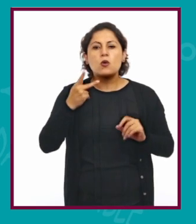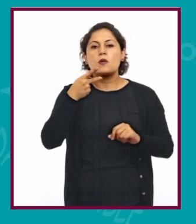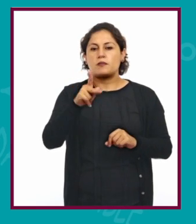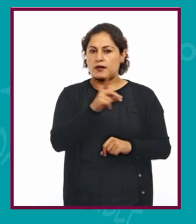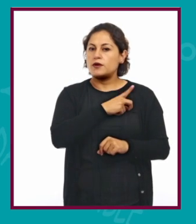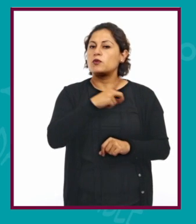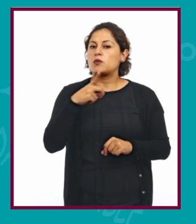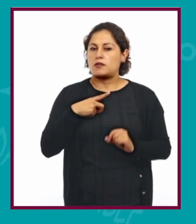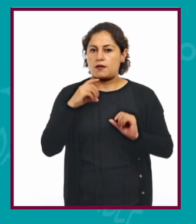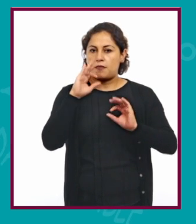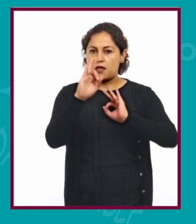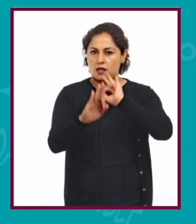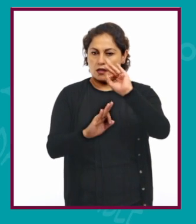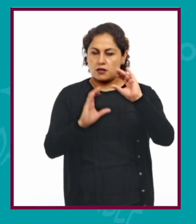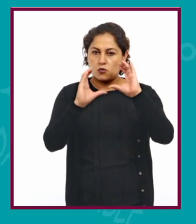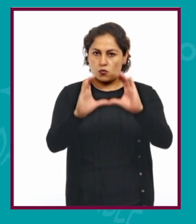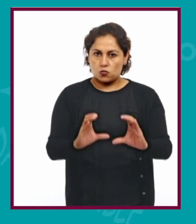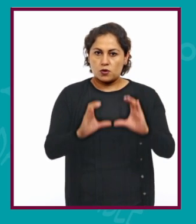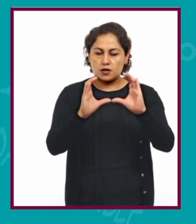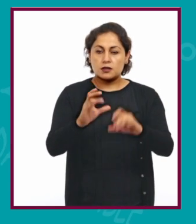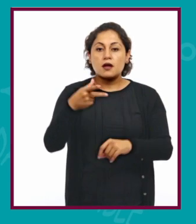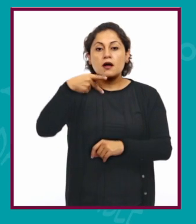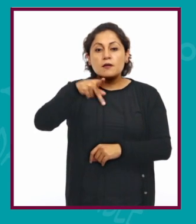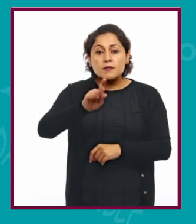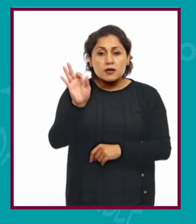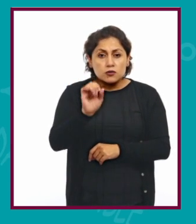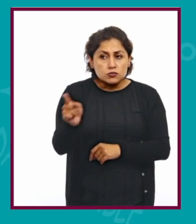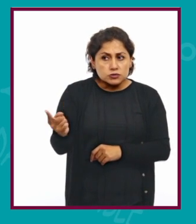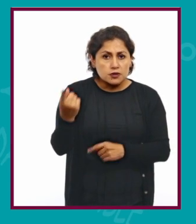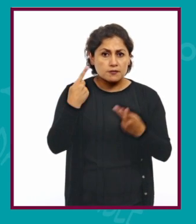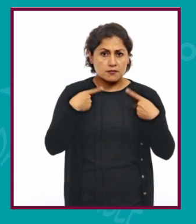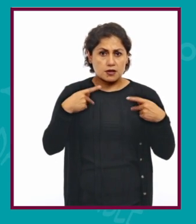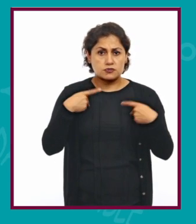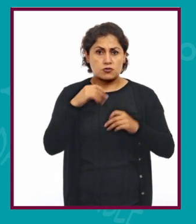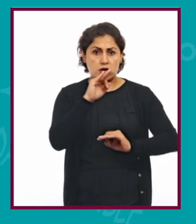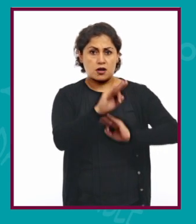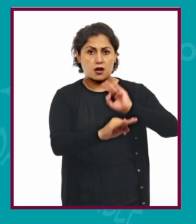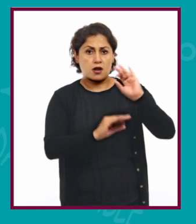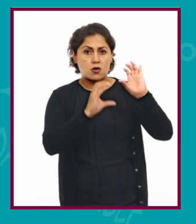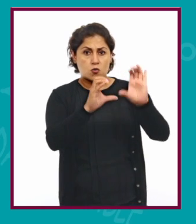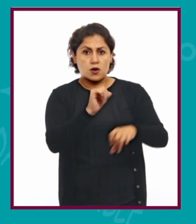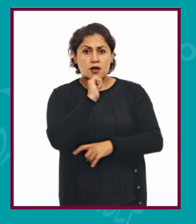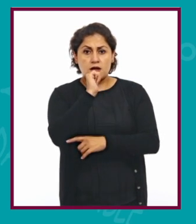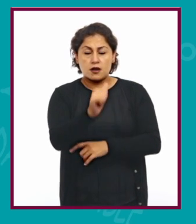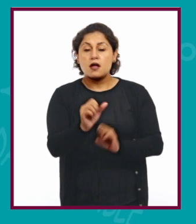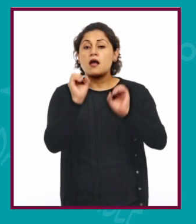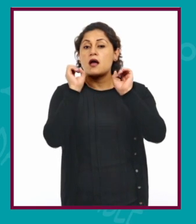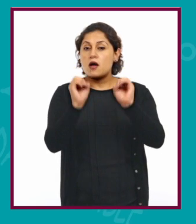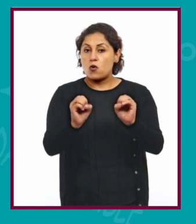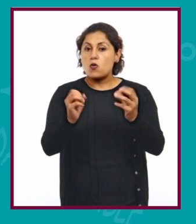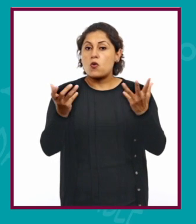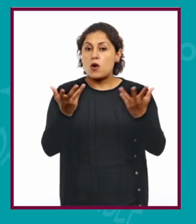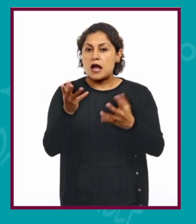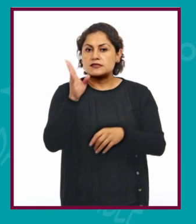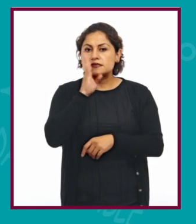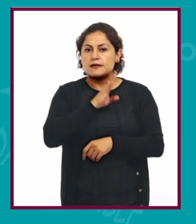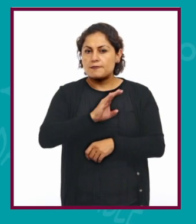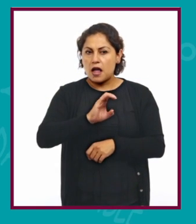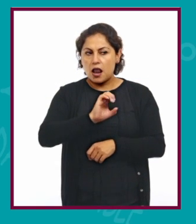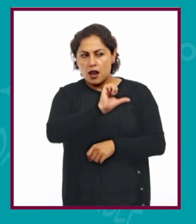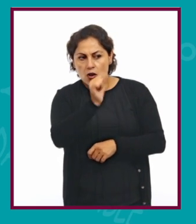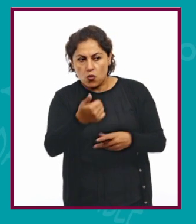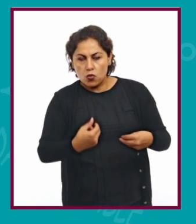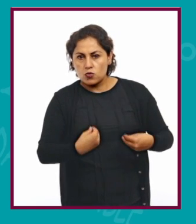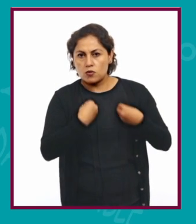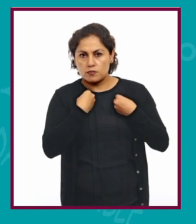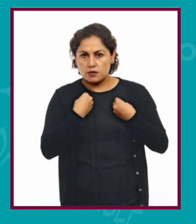los tengan, pero debería de tener algún cuidado. Pero si la persona no los cuida o hace cosas muy malas con el ser